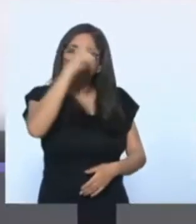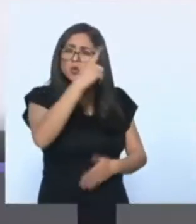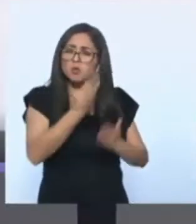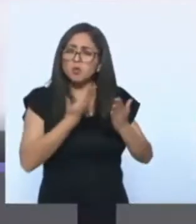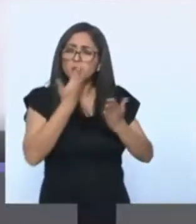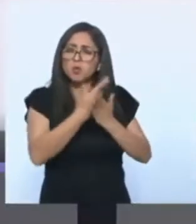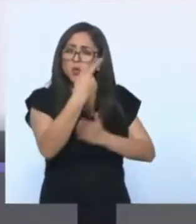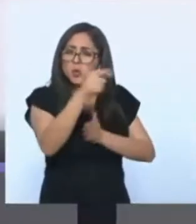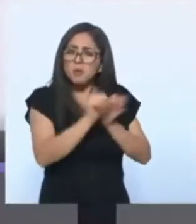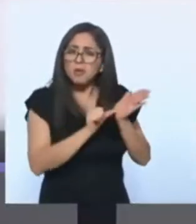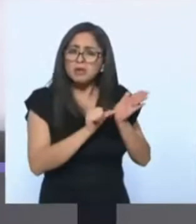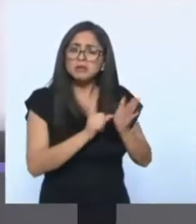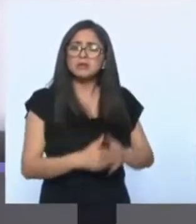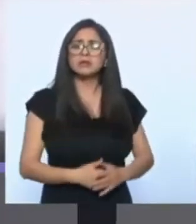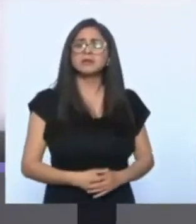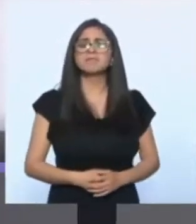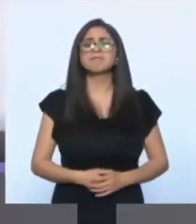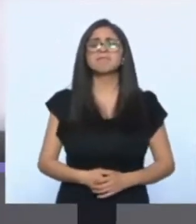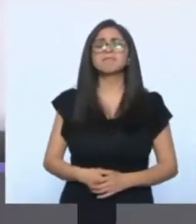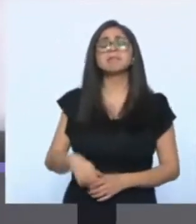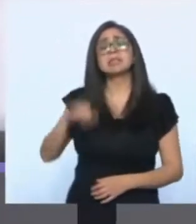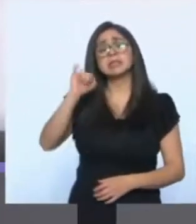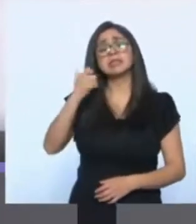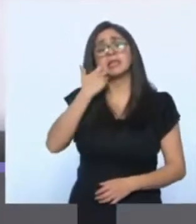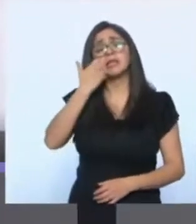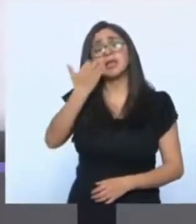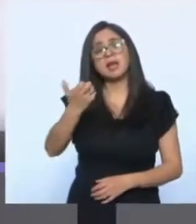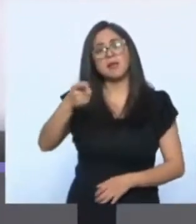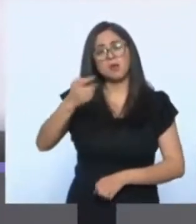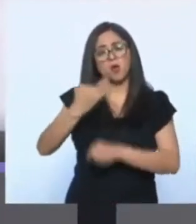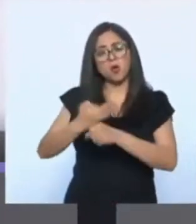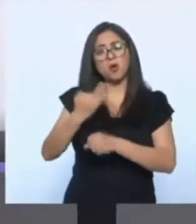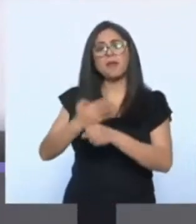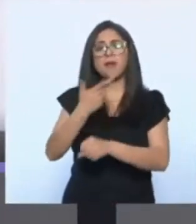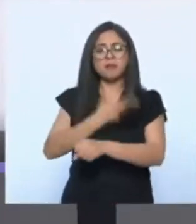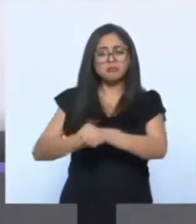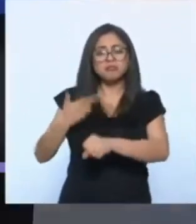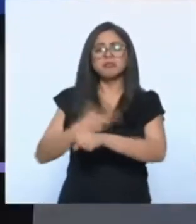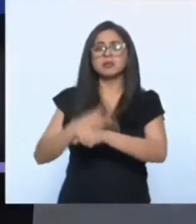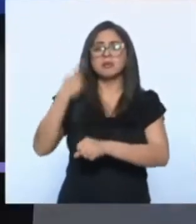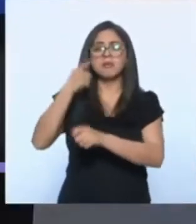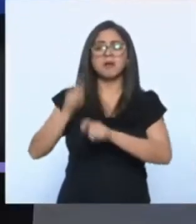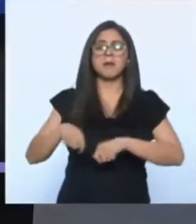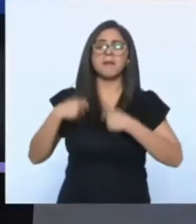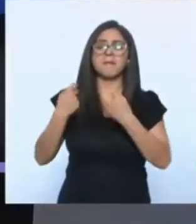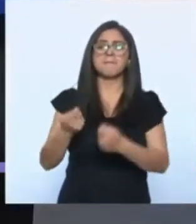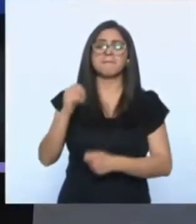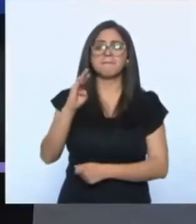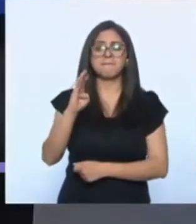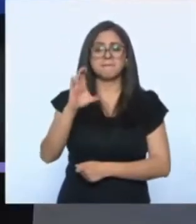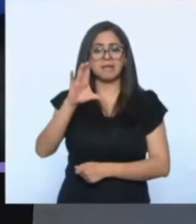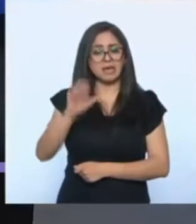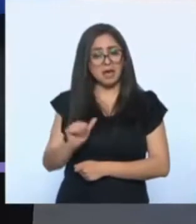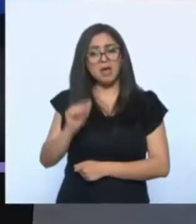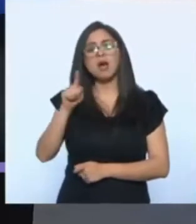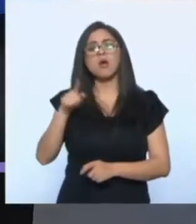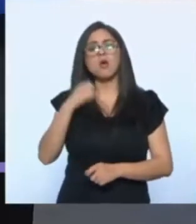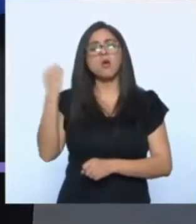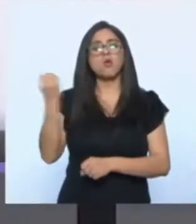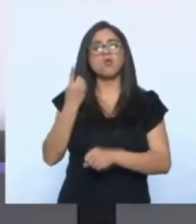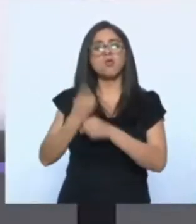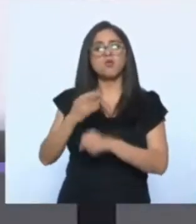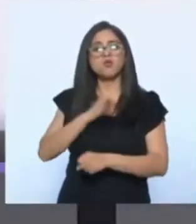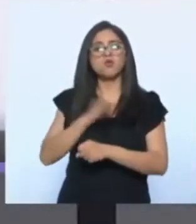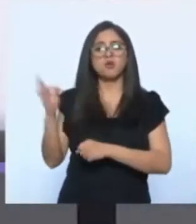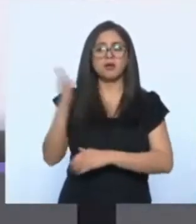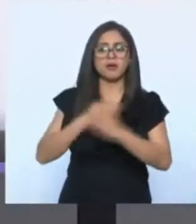sea que lo que estamos pidiendo es que se diseñe esta beca para que podamos garantizarles la